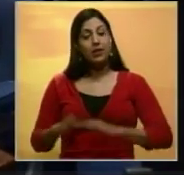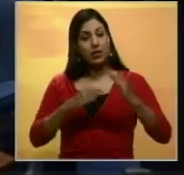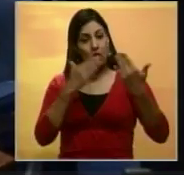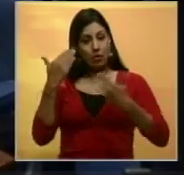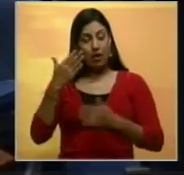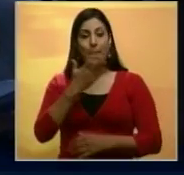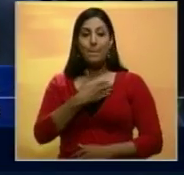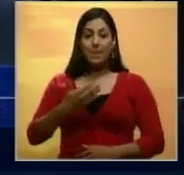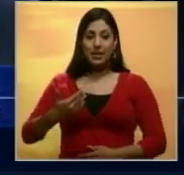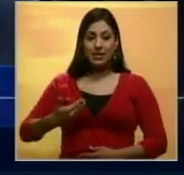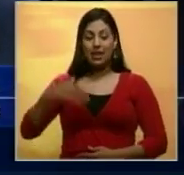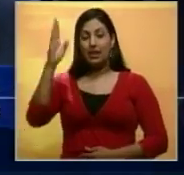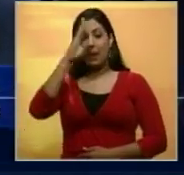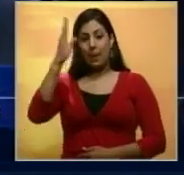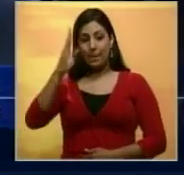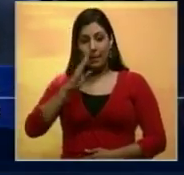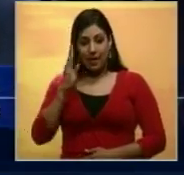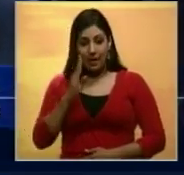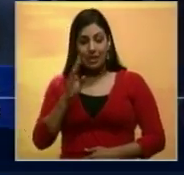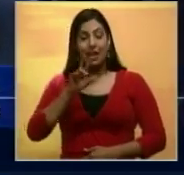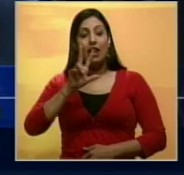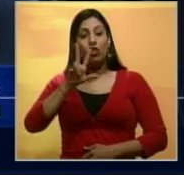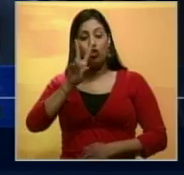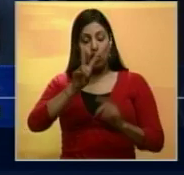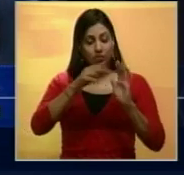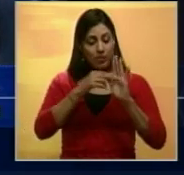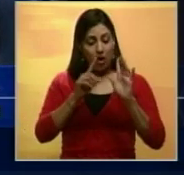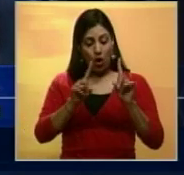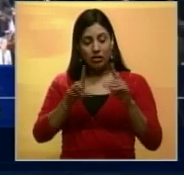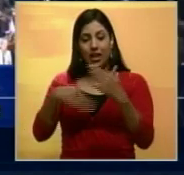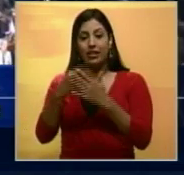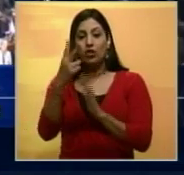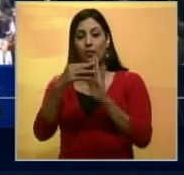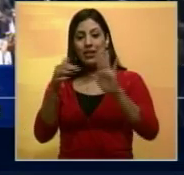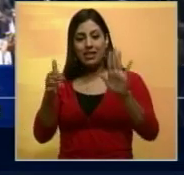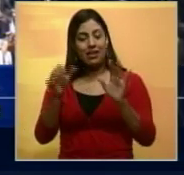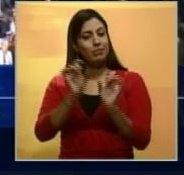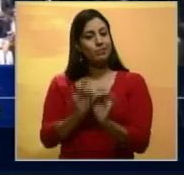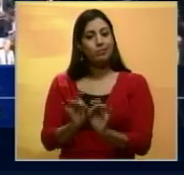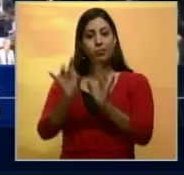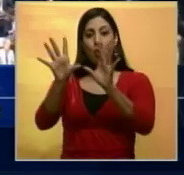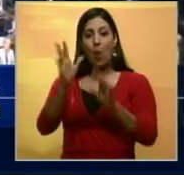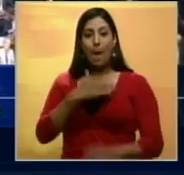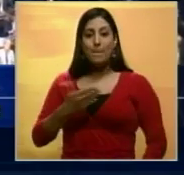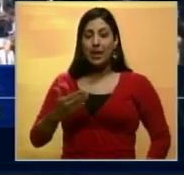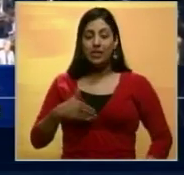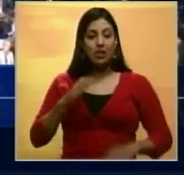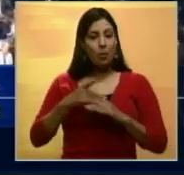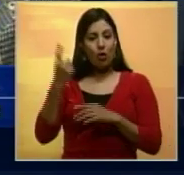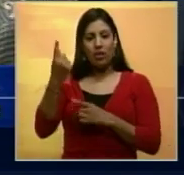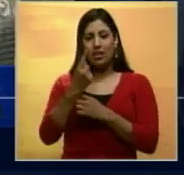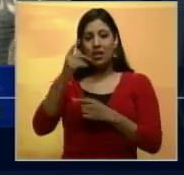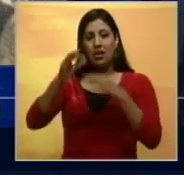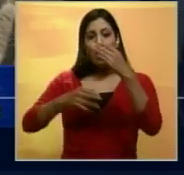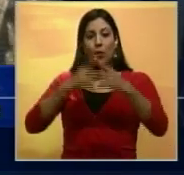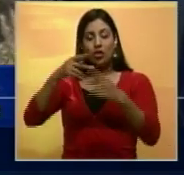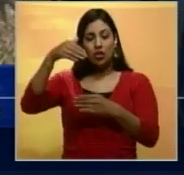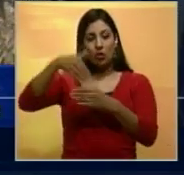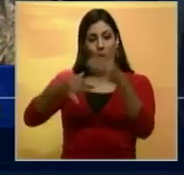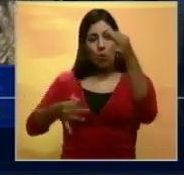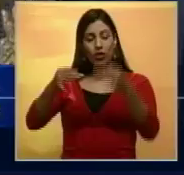Dilma Rousseff, quien fuera presidenta de Brasil entre 2011 y 2016, fue destituida de su cargo tras someterse a un proceso